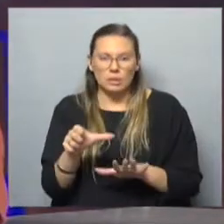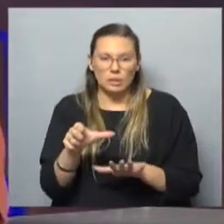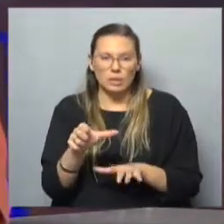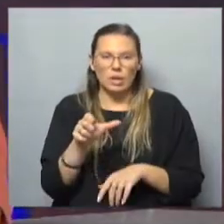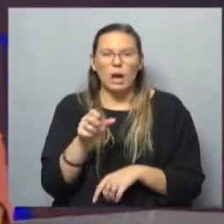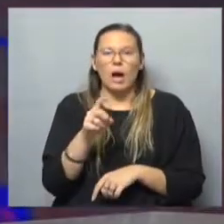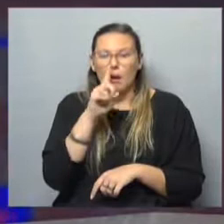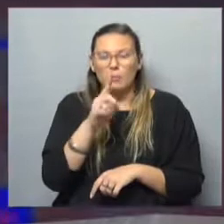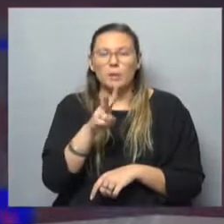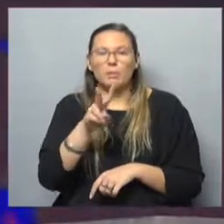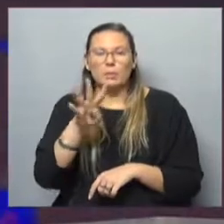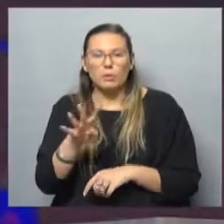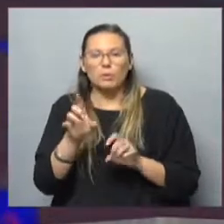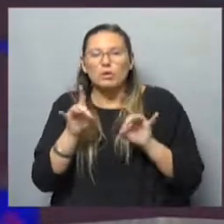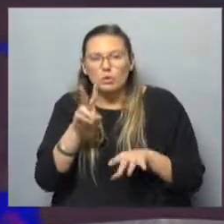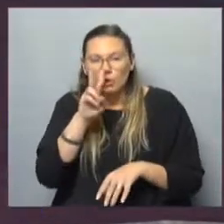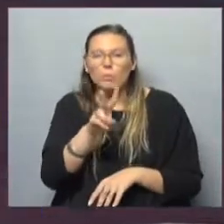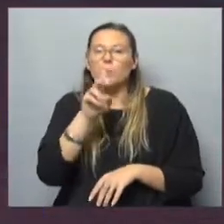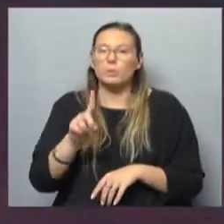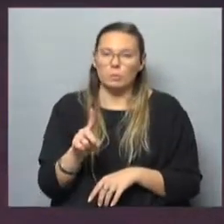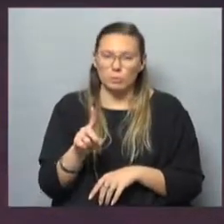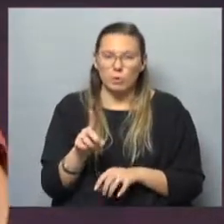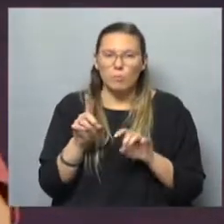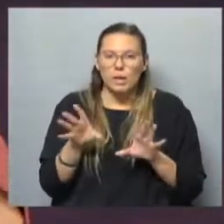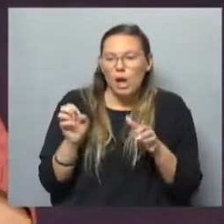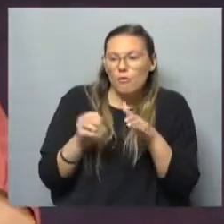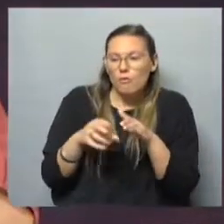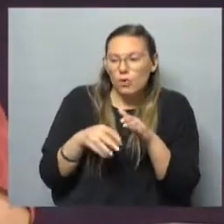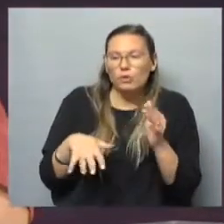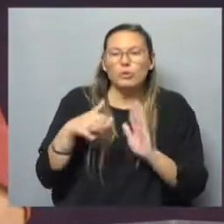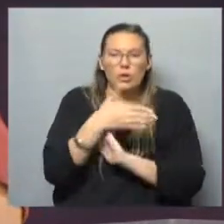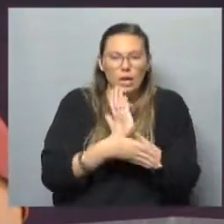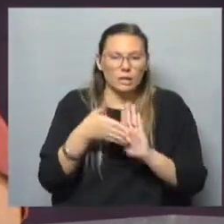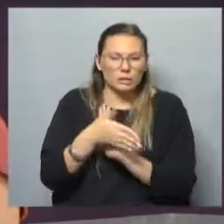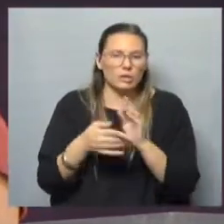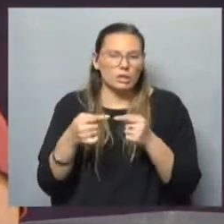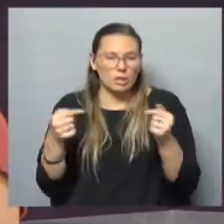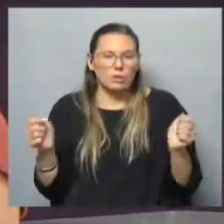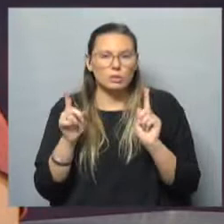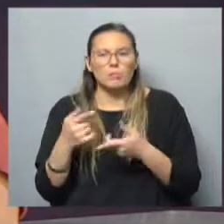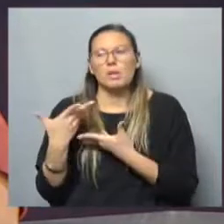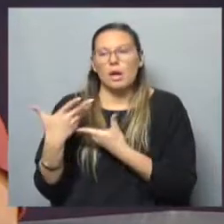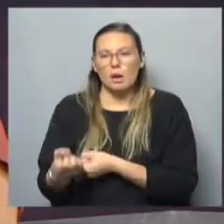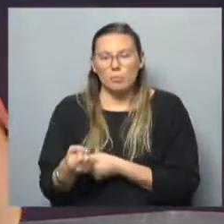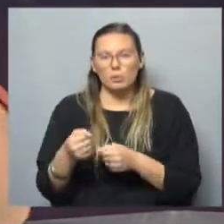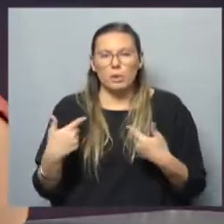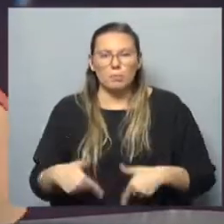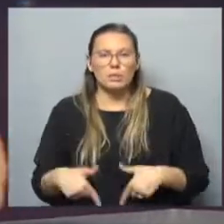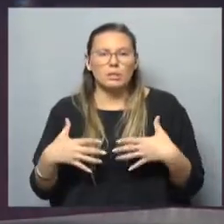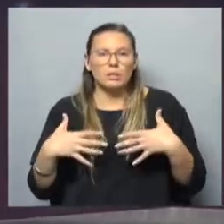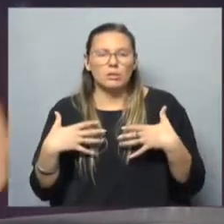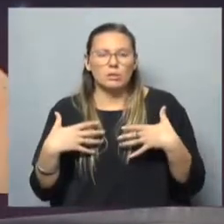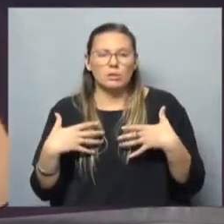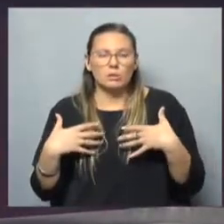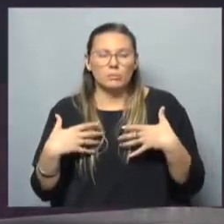en 2021. Esto solamente para el Fondo Nacional de Recursos, porque también hay recursos de amparo para el Ministerio de Salud Pública. Ahora están